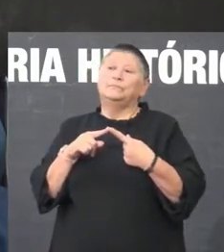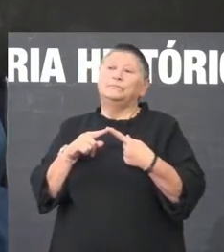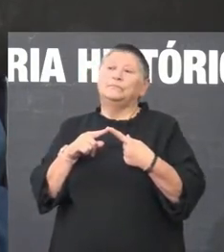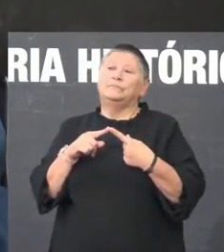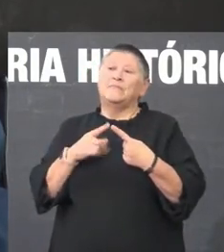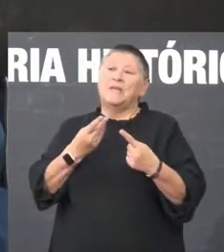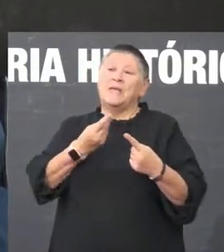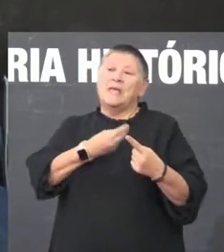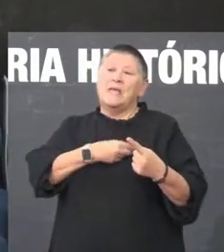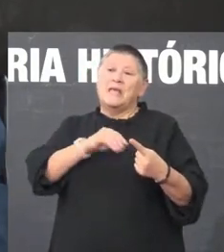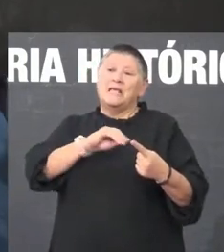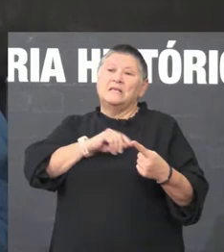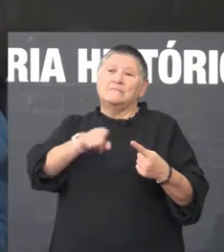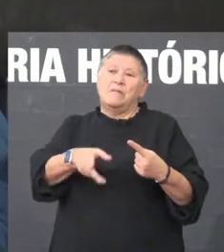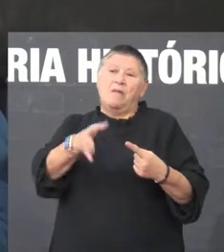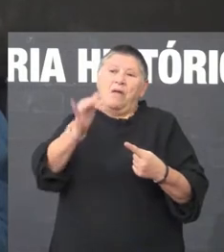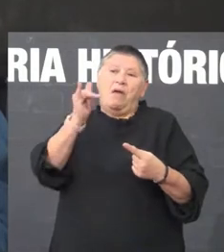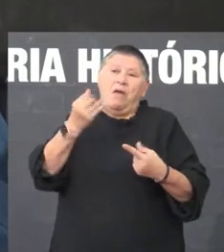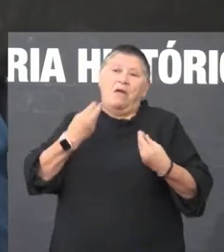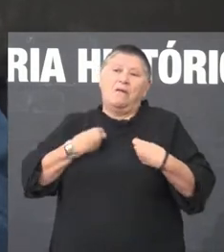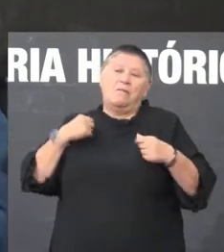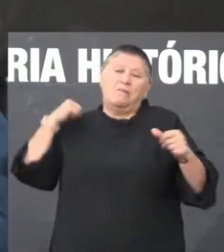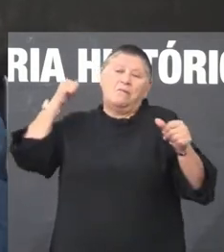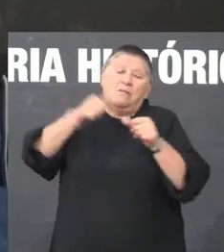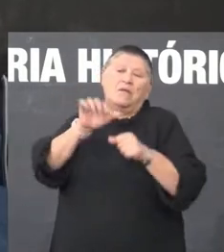España existe desde hace 500 años.